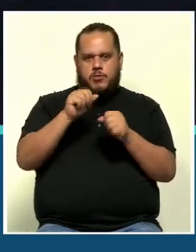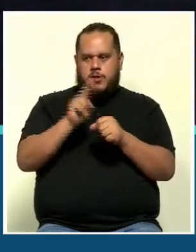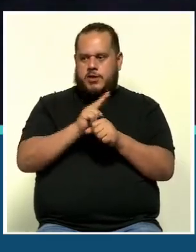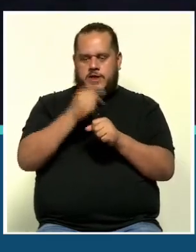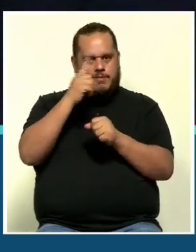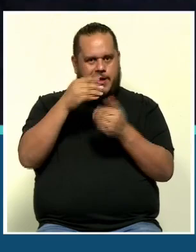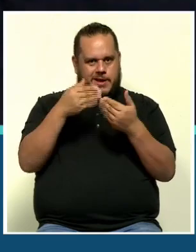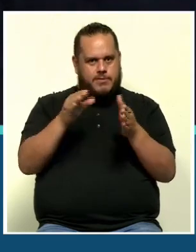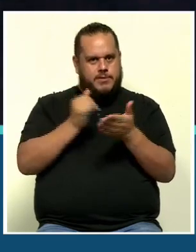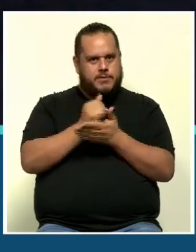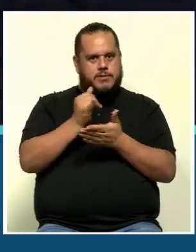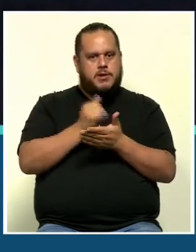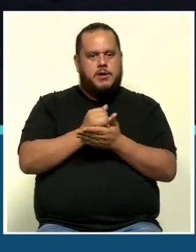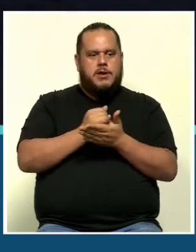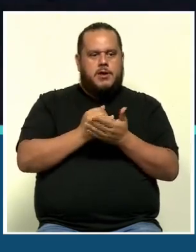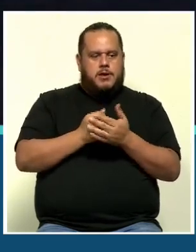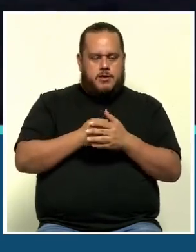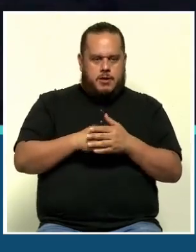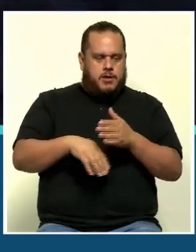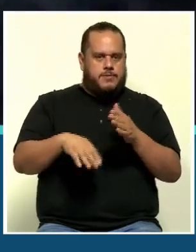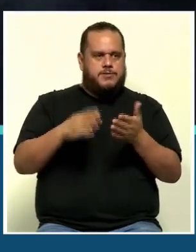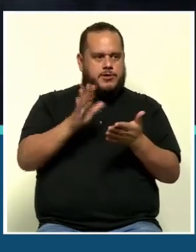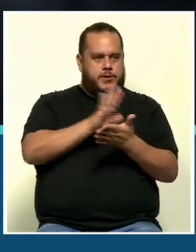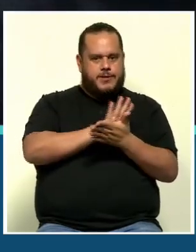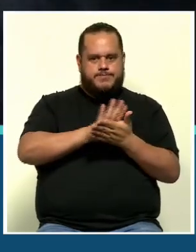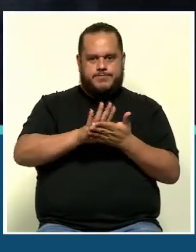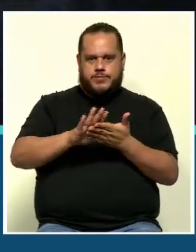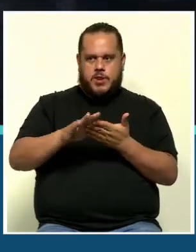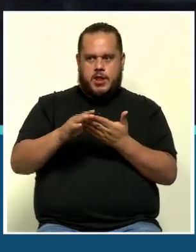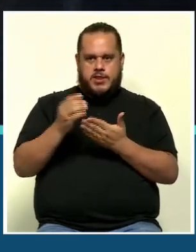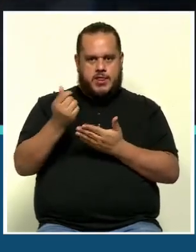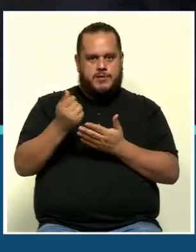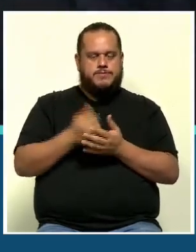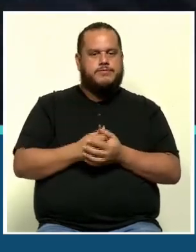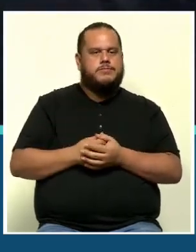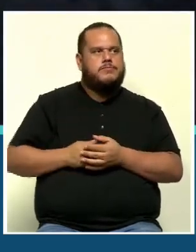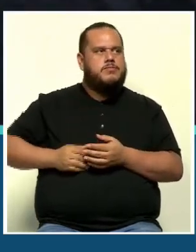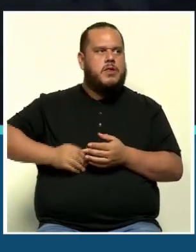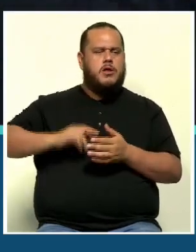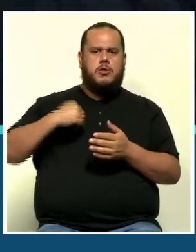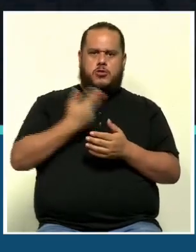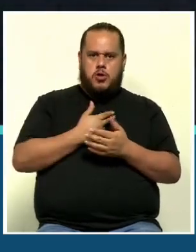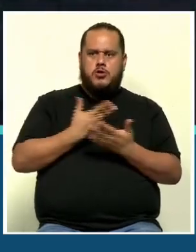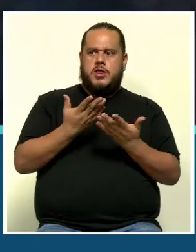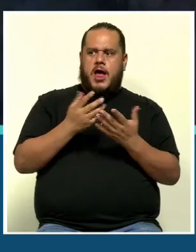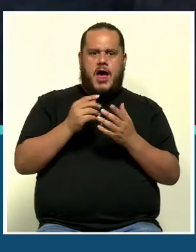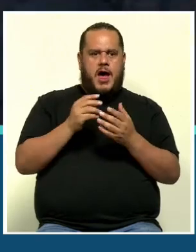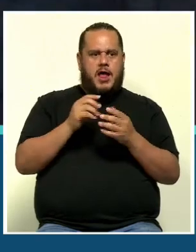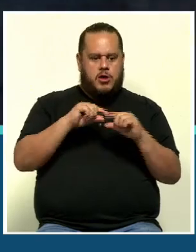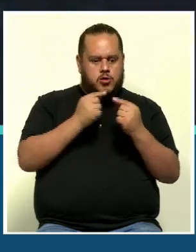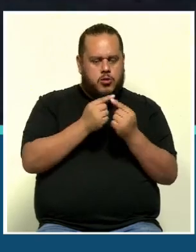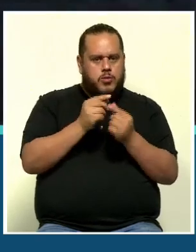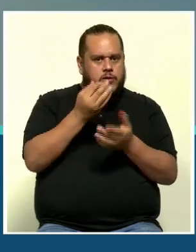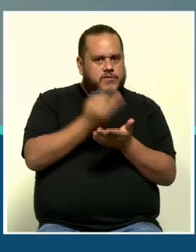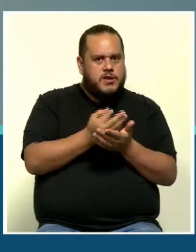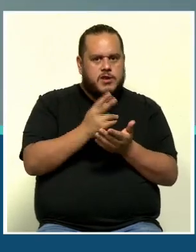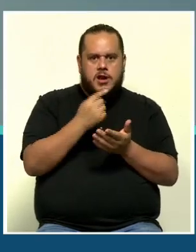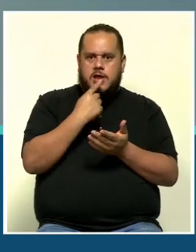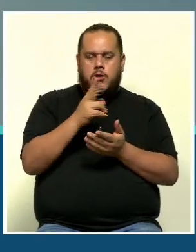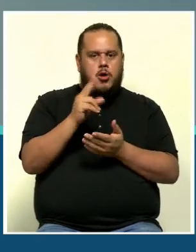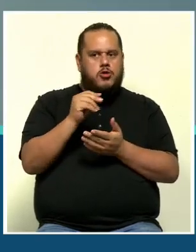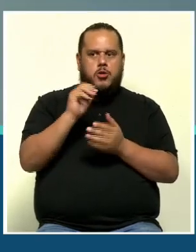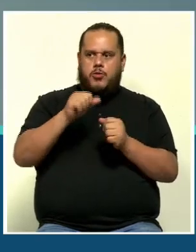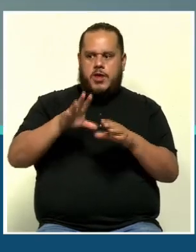abrir investigaciones sobre legitimación de capitales. Hemos dicho a la Unidad de Inteligencia Financiera, ustedes no se pueden conformar únicamente con